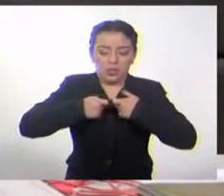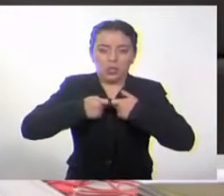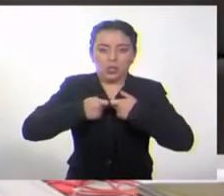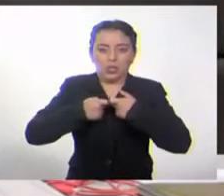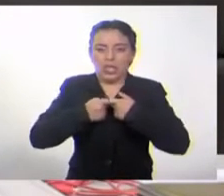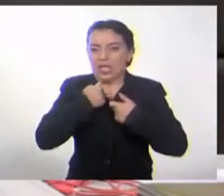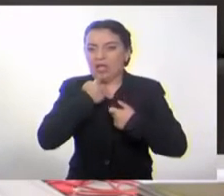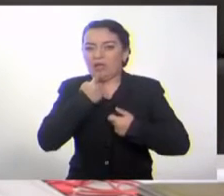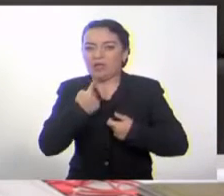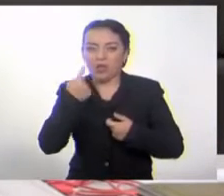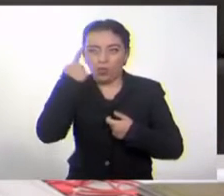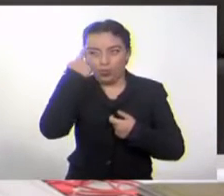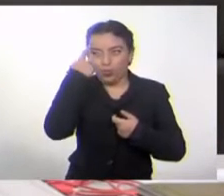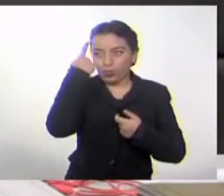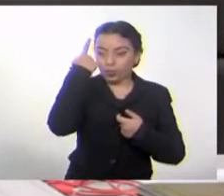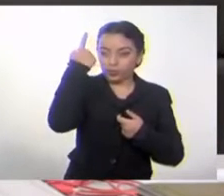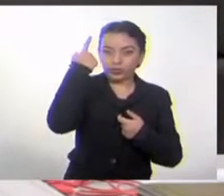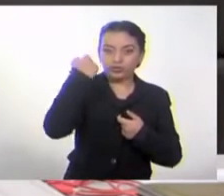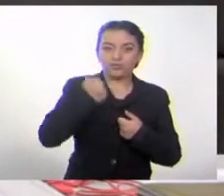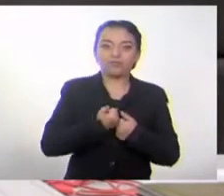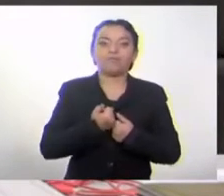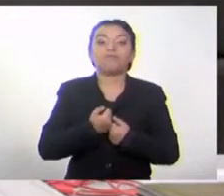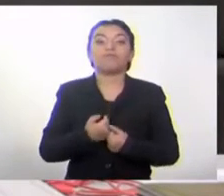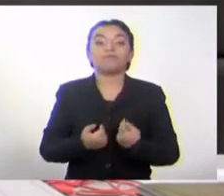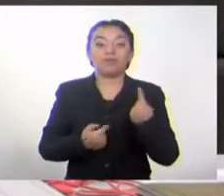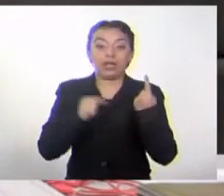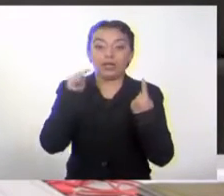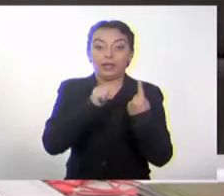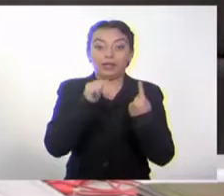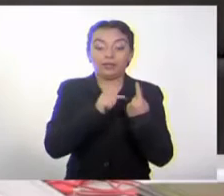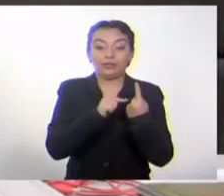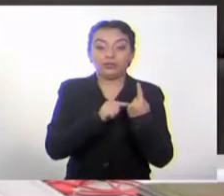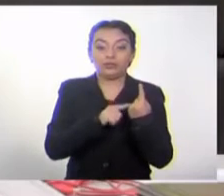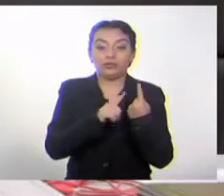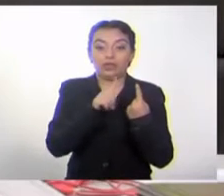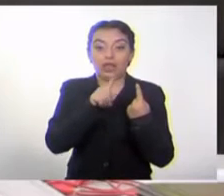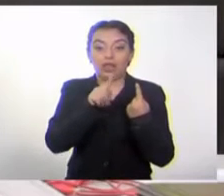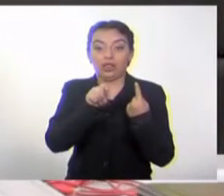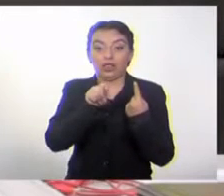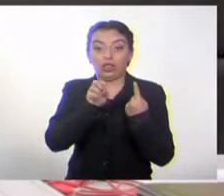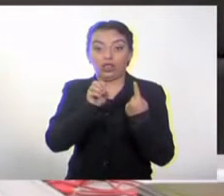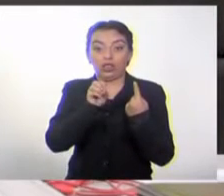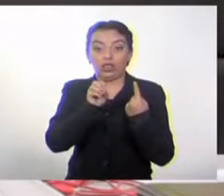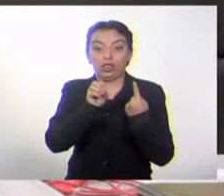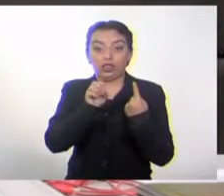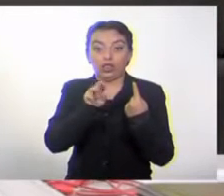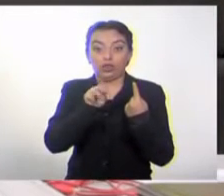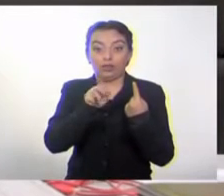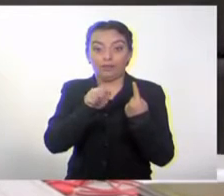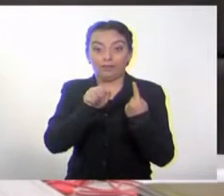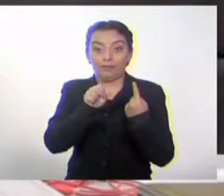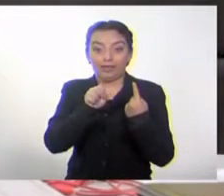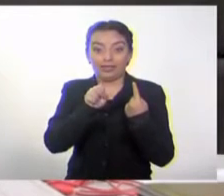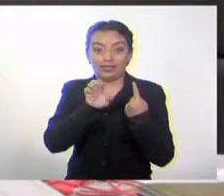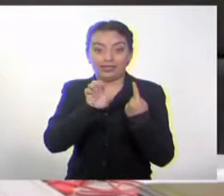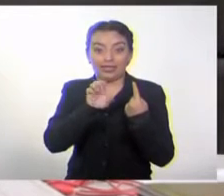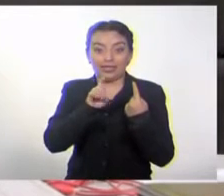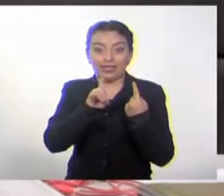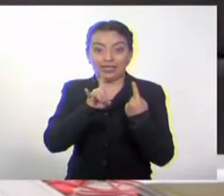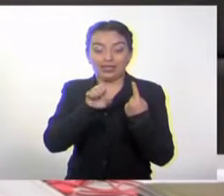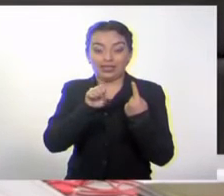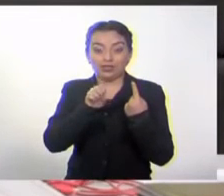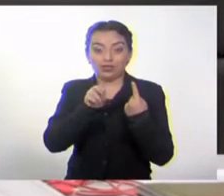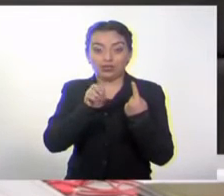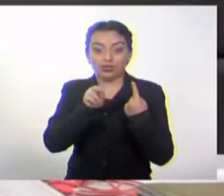directa, el cual era Thomas Edison quien la lideraba, y teníamos también la corriente alterna